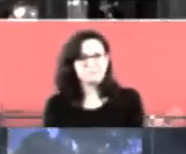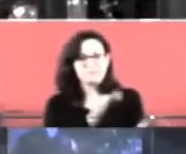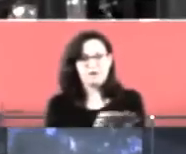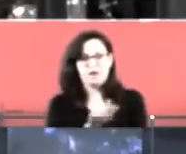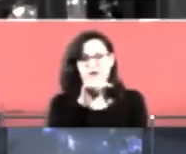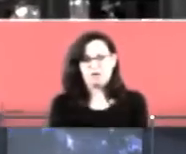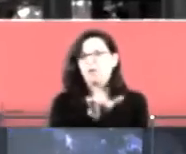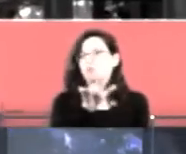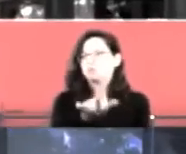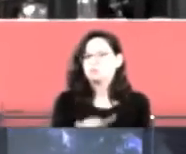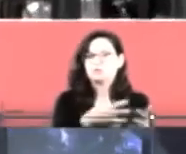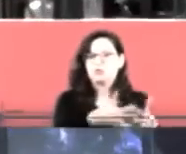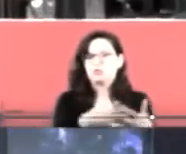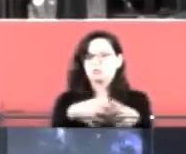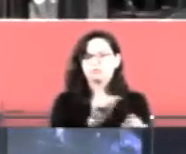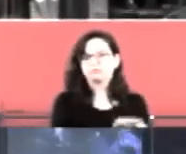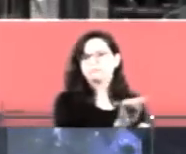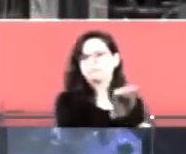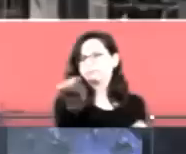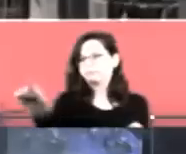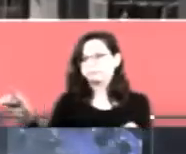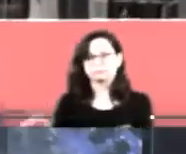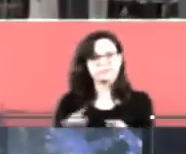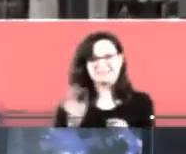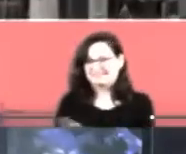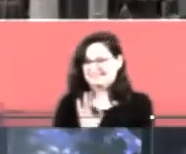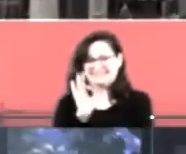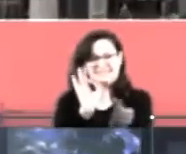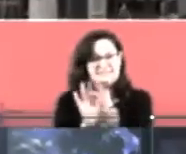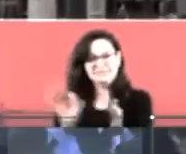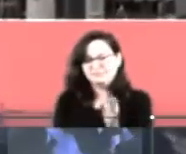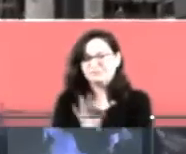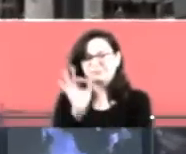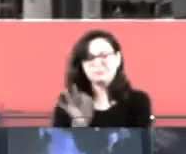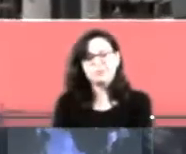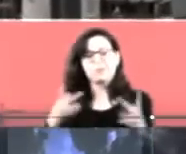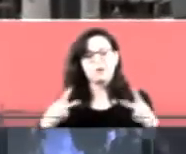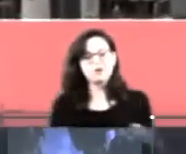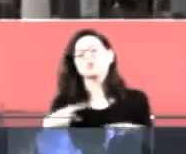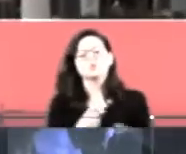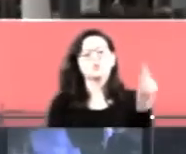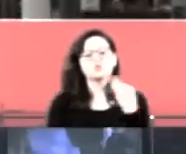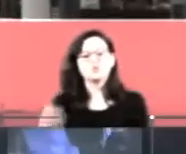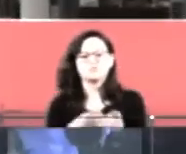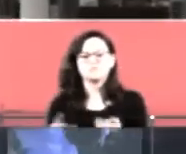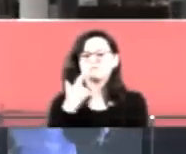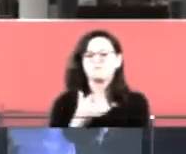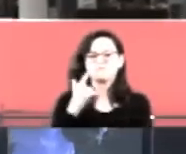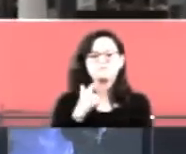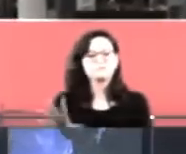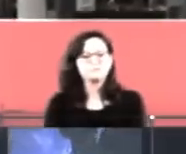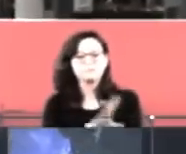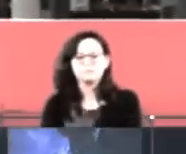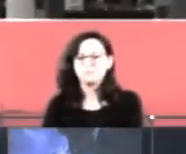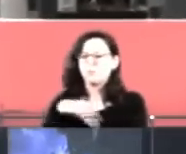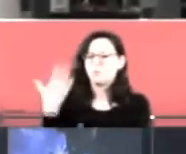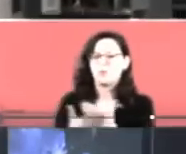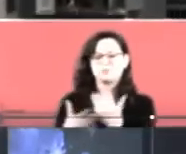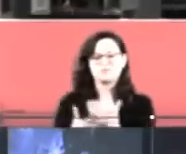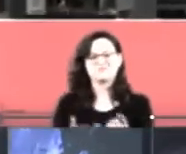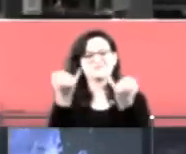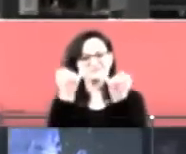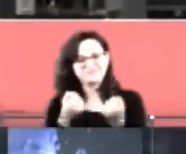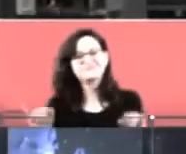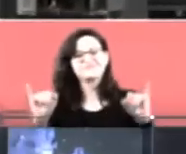sin una serie de cosas pues, que se tienen que construir y que ya construimos nosotros. Hay otra empresa que ellos cotizaron en